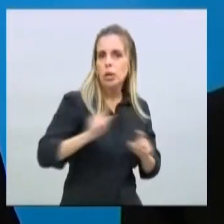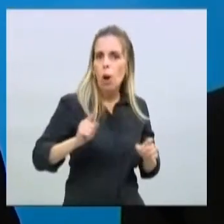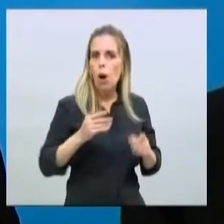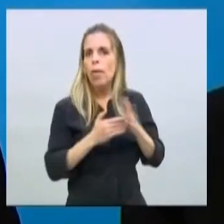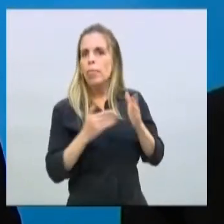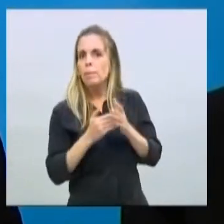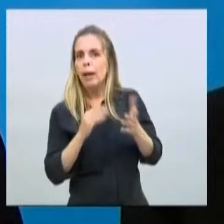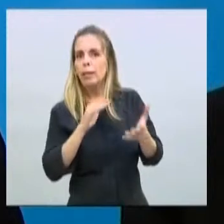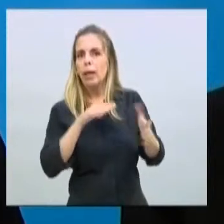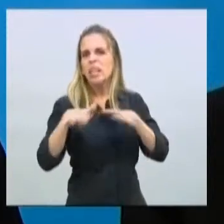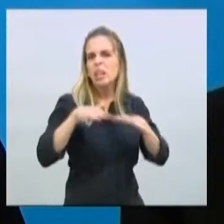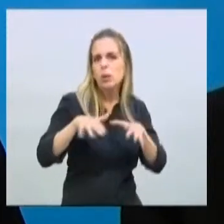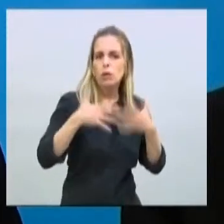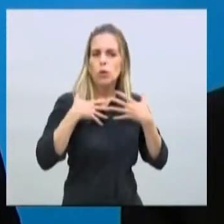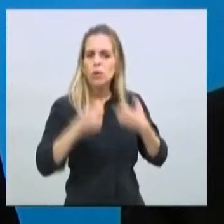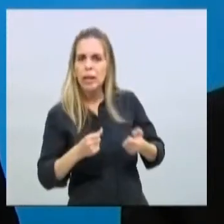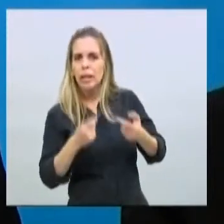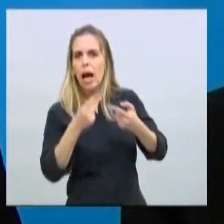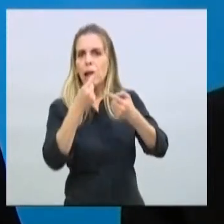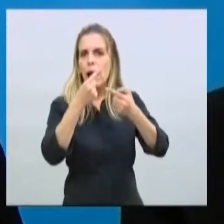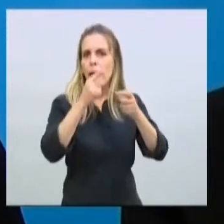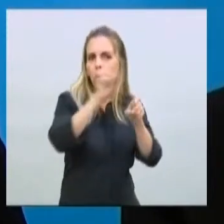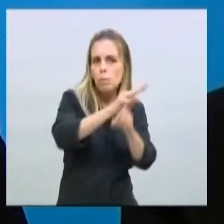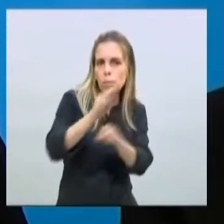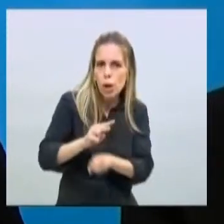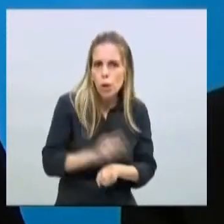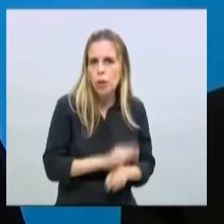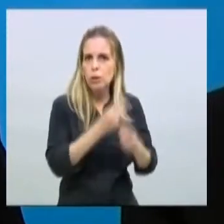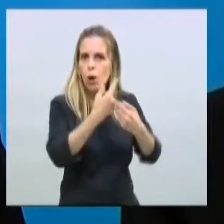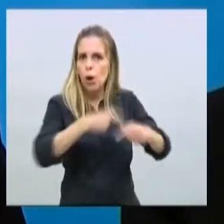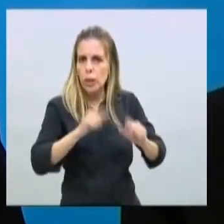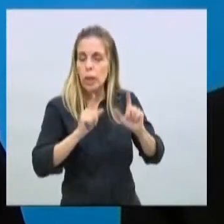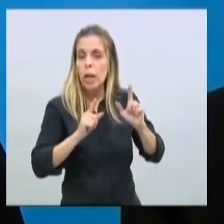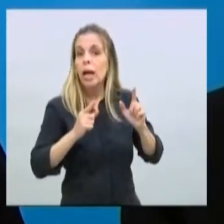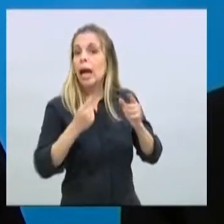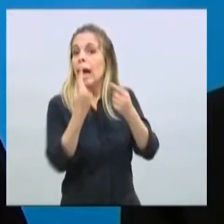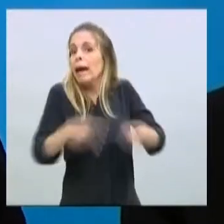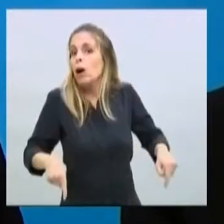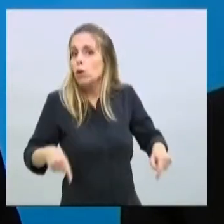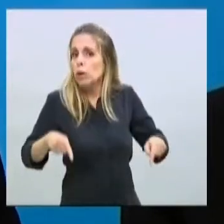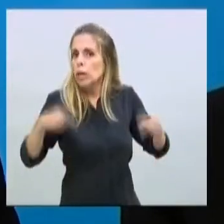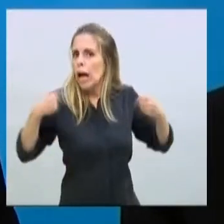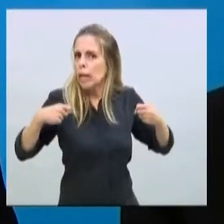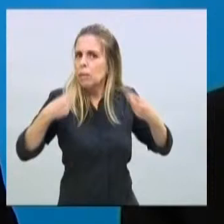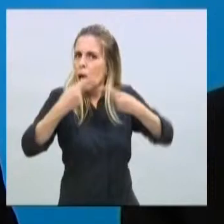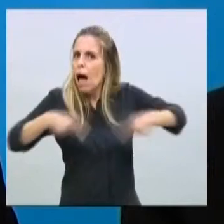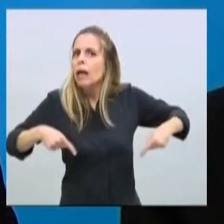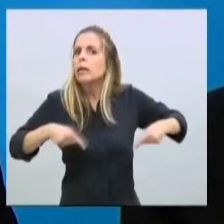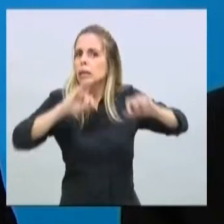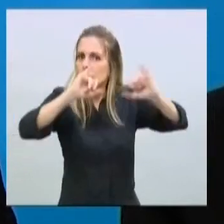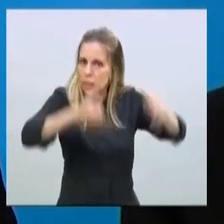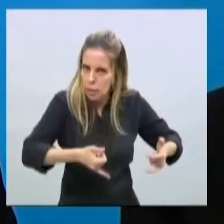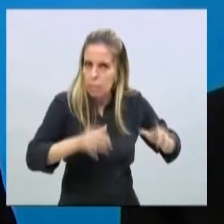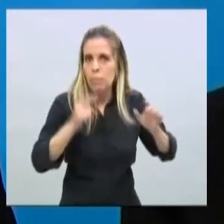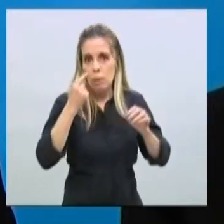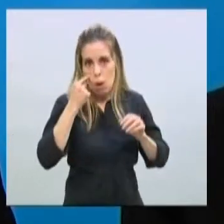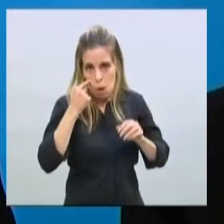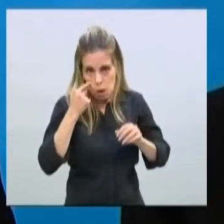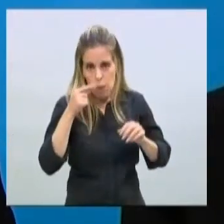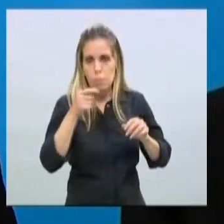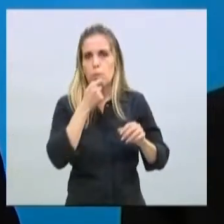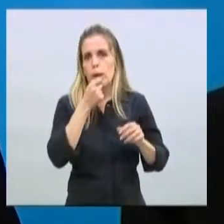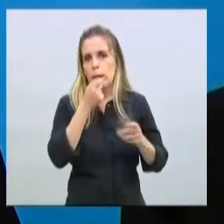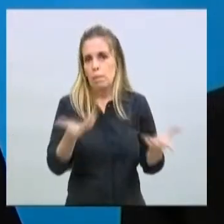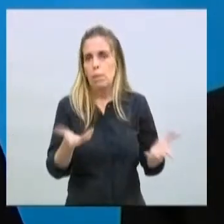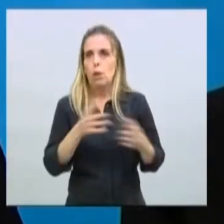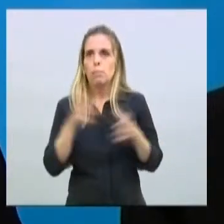sanitarias adecuadas para que la actividad vuelva a funcionar. Sigue estando prohibido el transporte